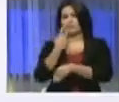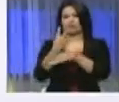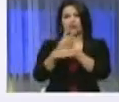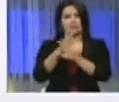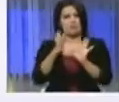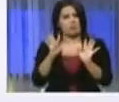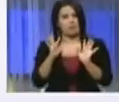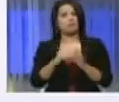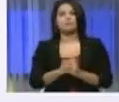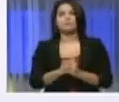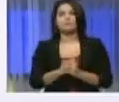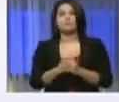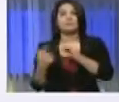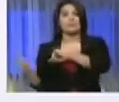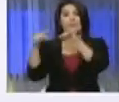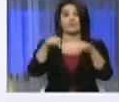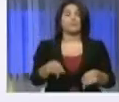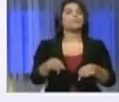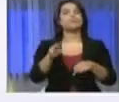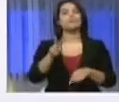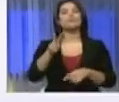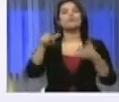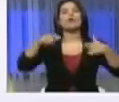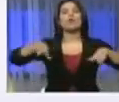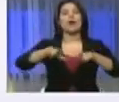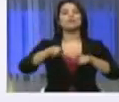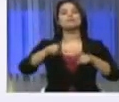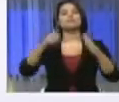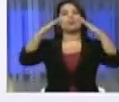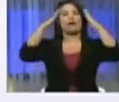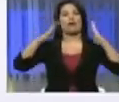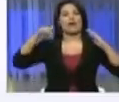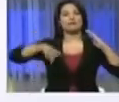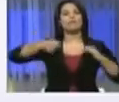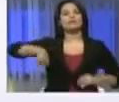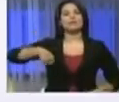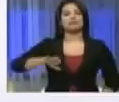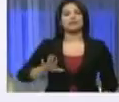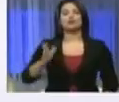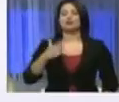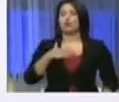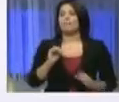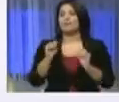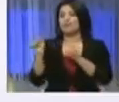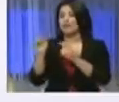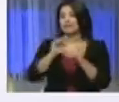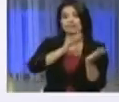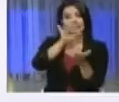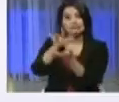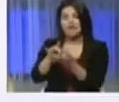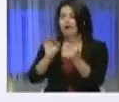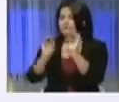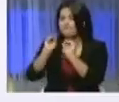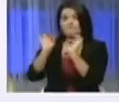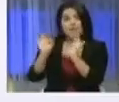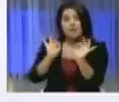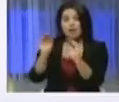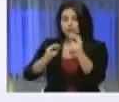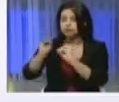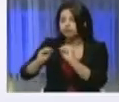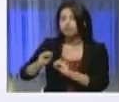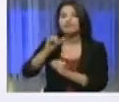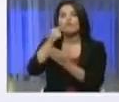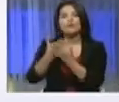comenzamos directamente aquí desde el Palacio Presidencial a preparar toda la información de lo que es el trabajo